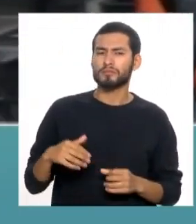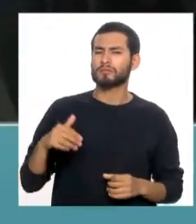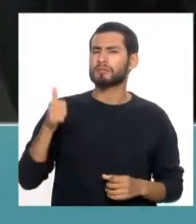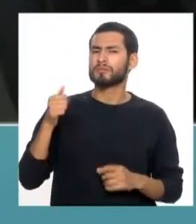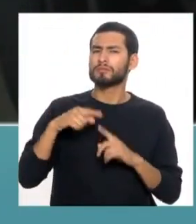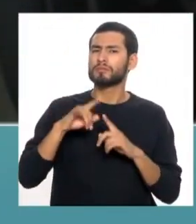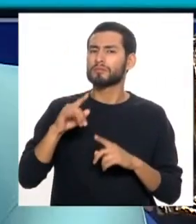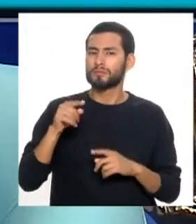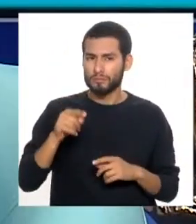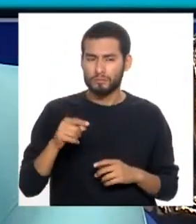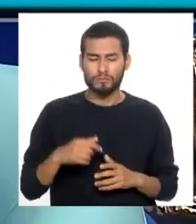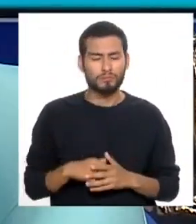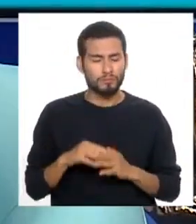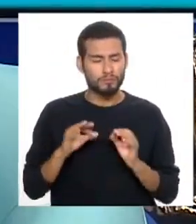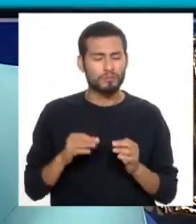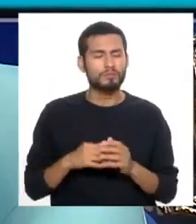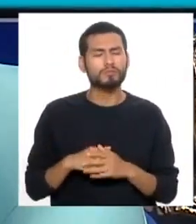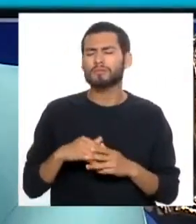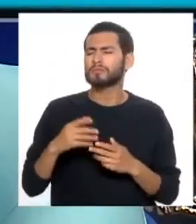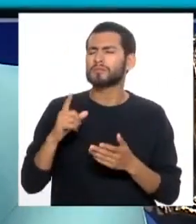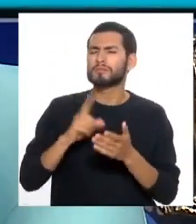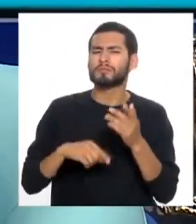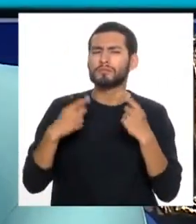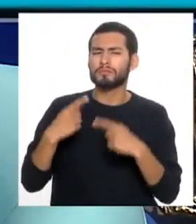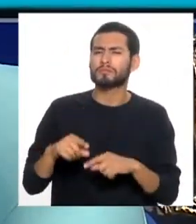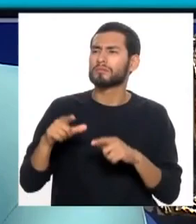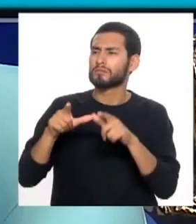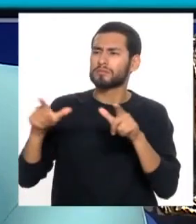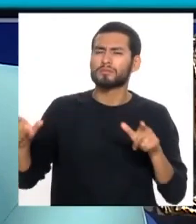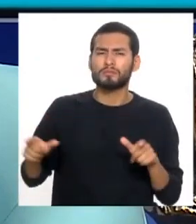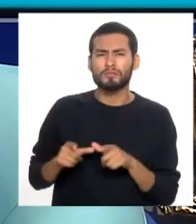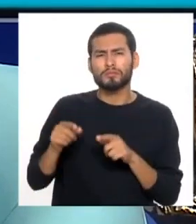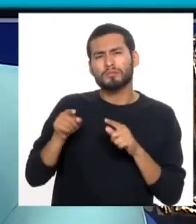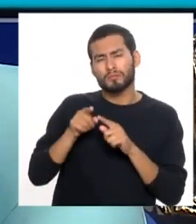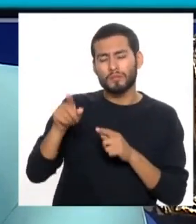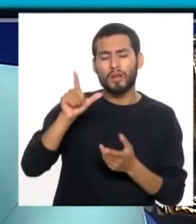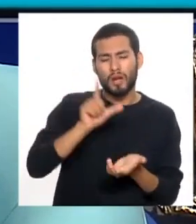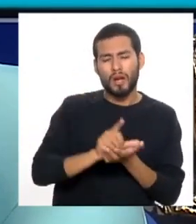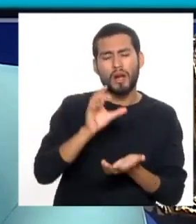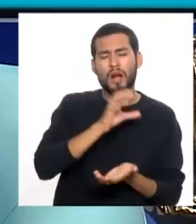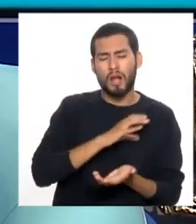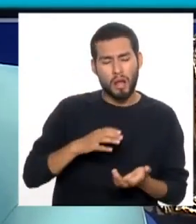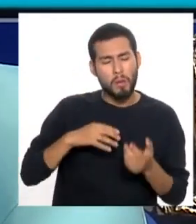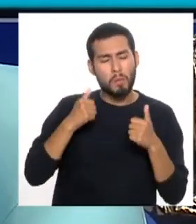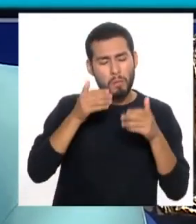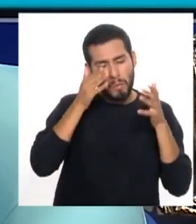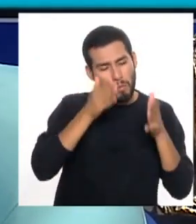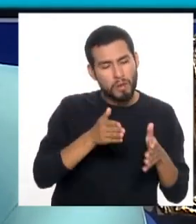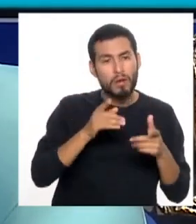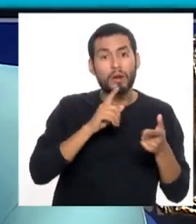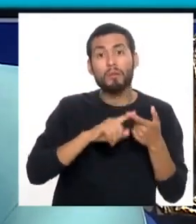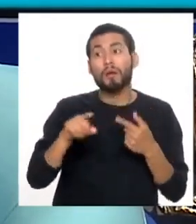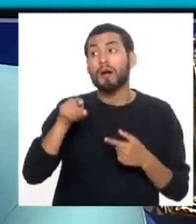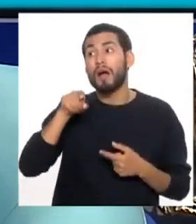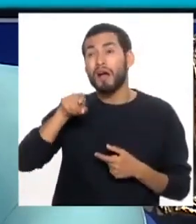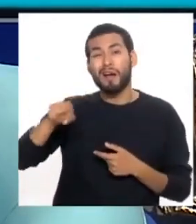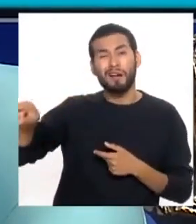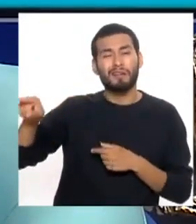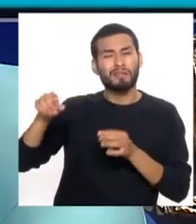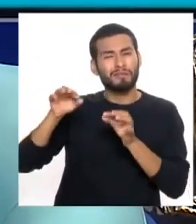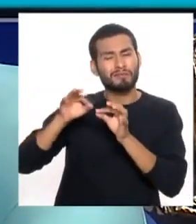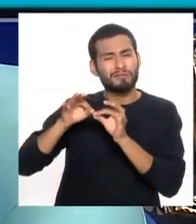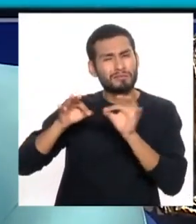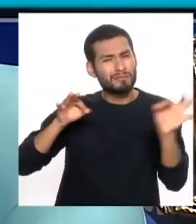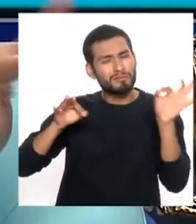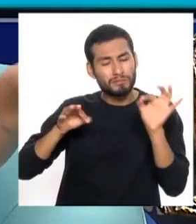La ATU es la que debe convocar. Ahora, ¿y qué pasa en provincias, ¿no? Porque miramos Lima, el Callao, pero a veces uno viaja y es como que lo que